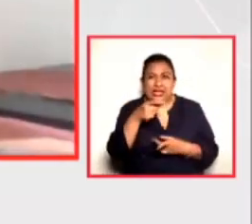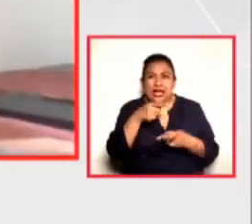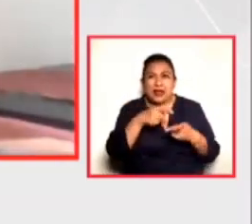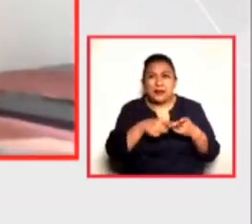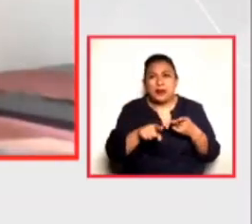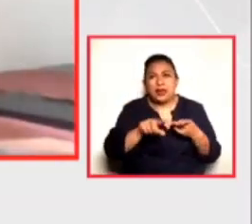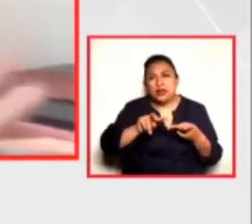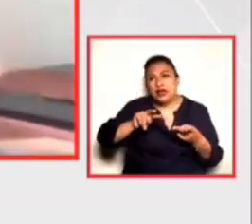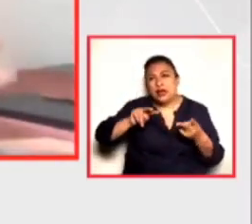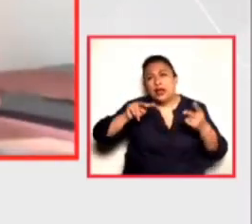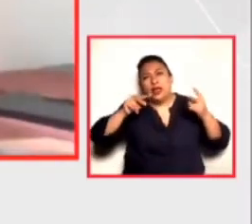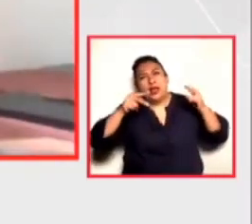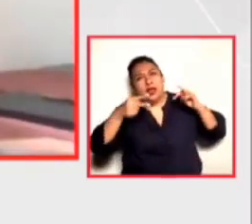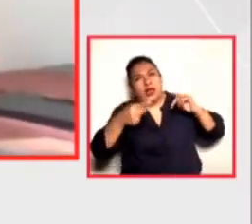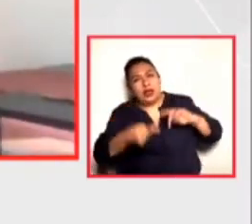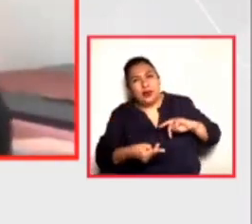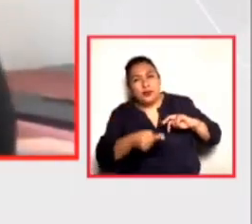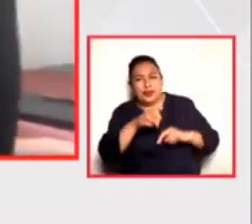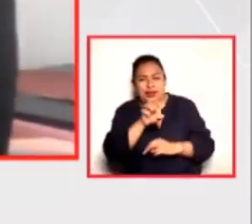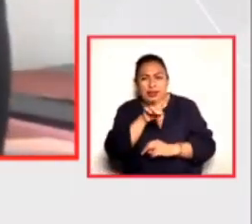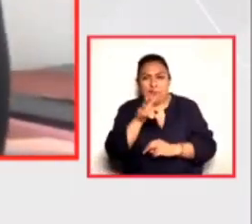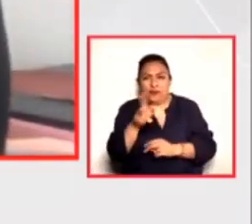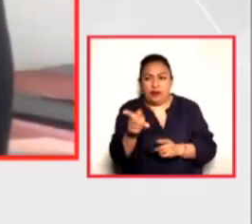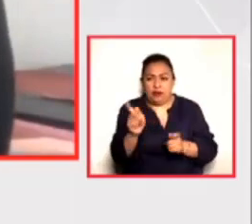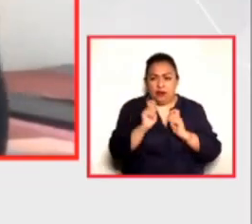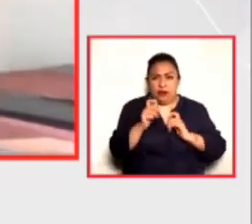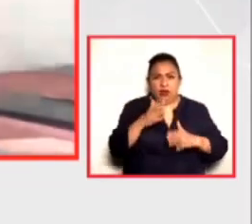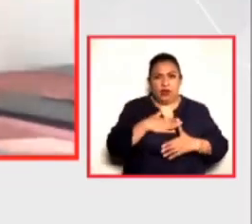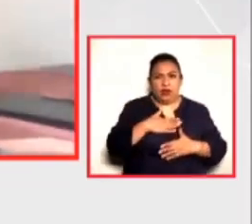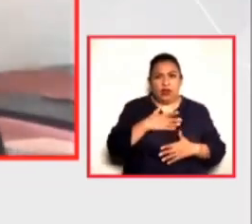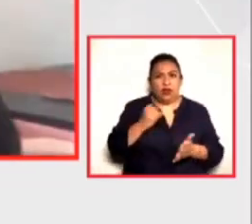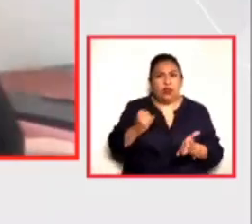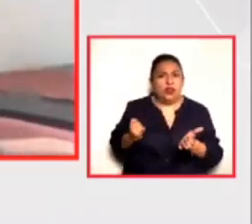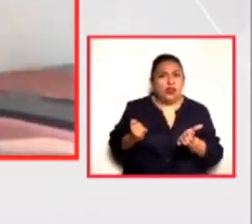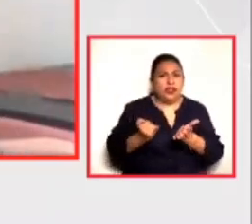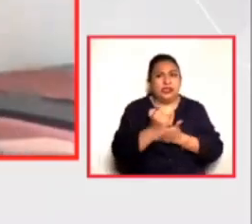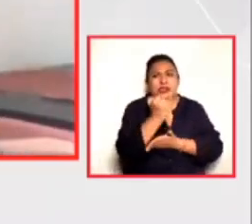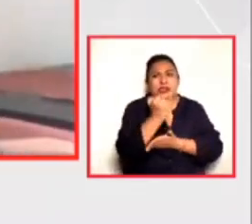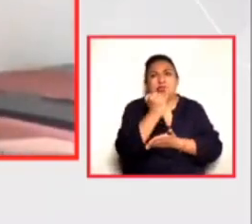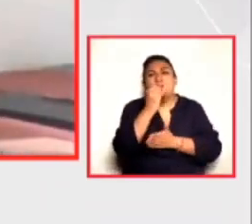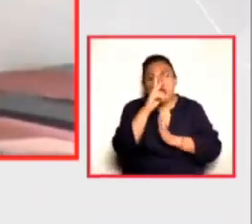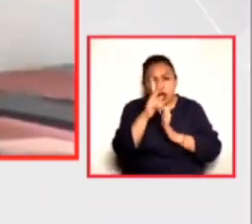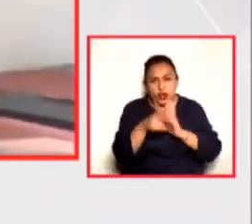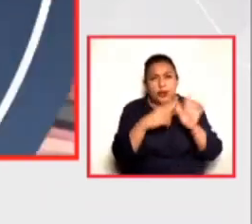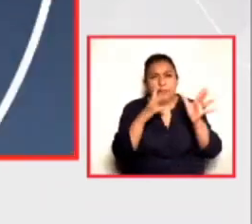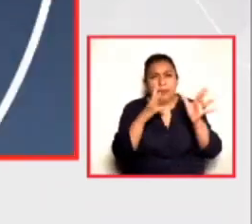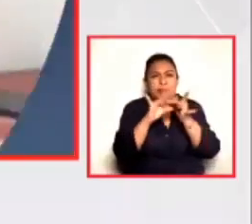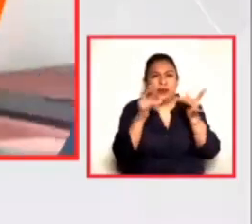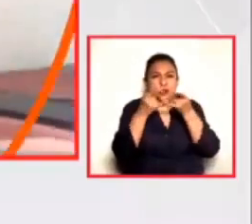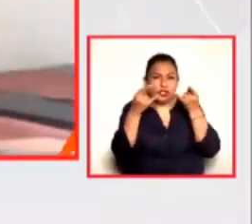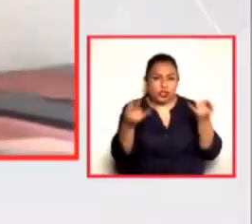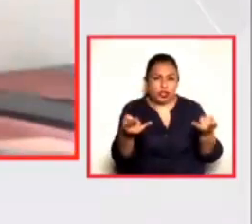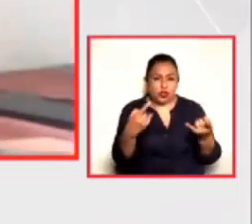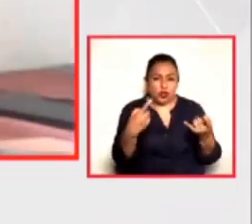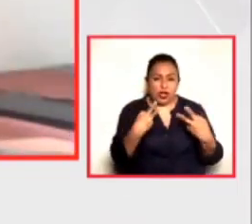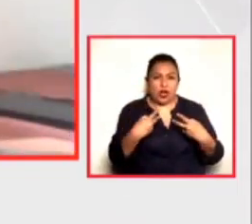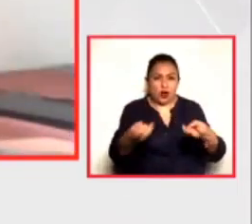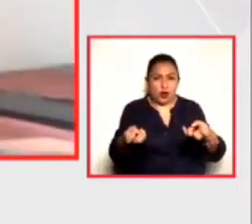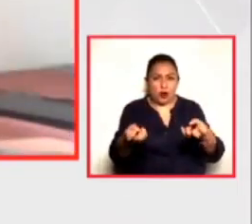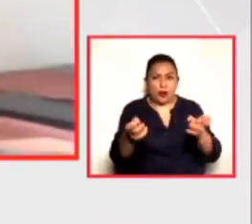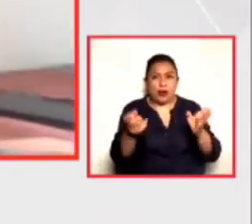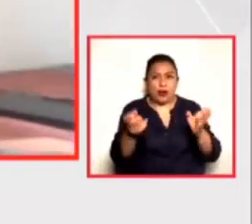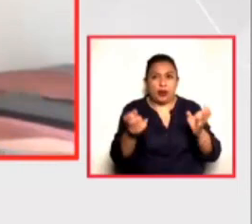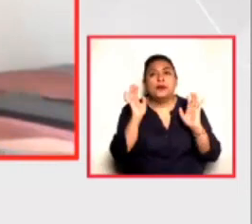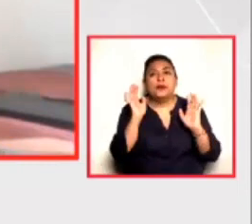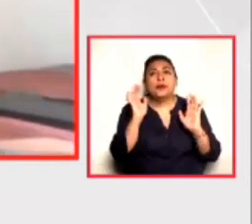momento en que Eva toma la palabra y decide recontar la historia que le han robado. Merecíamos otros mitos,